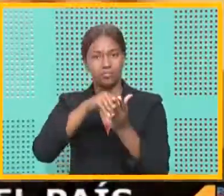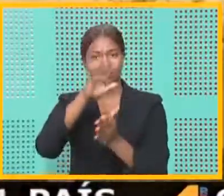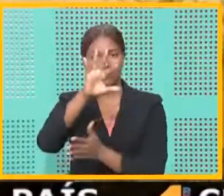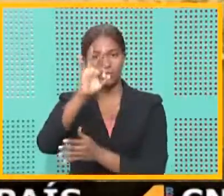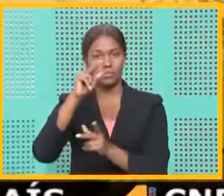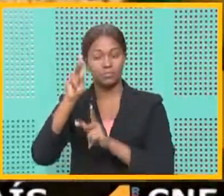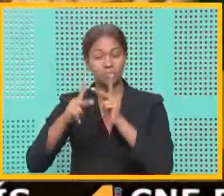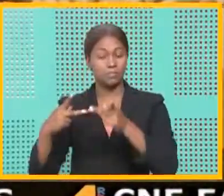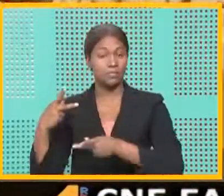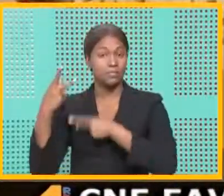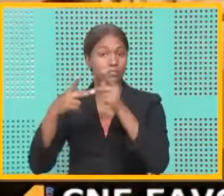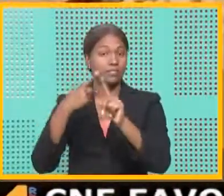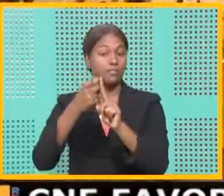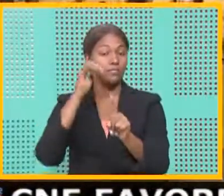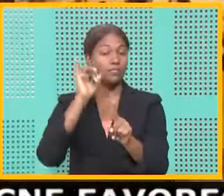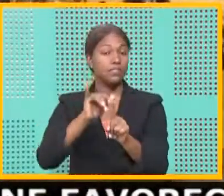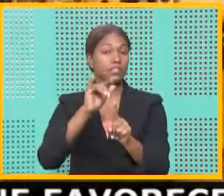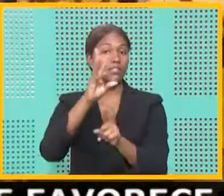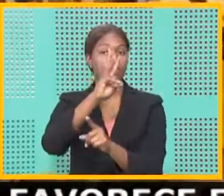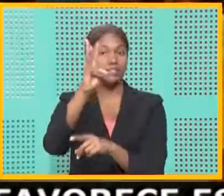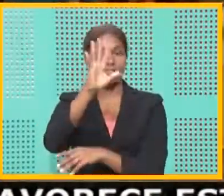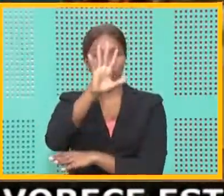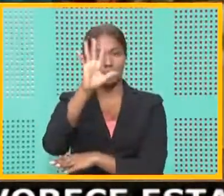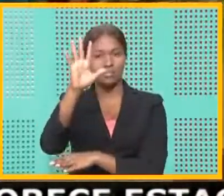875.059 visitantes, de los cuales